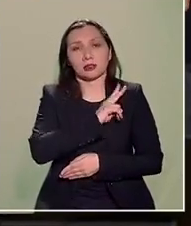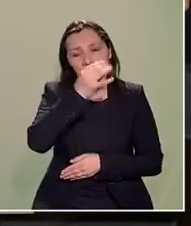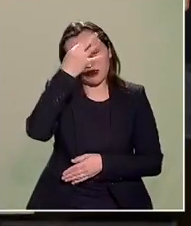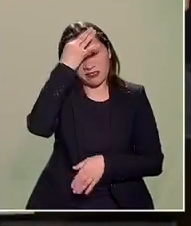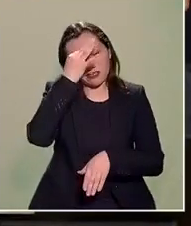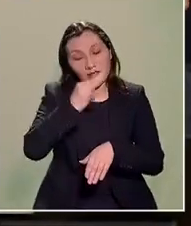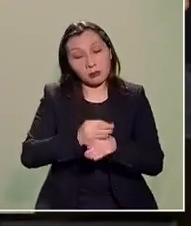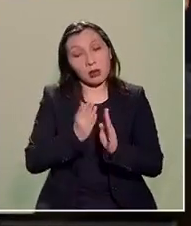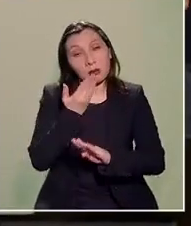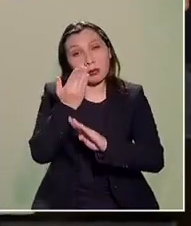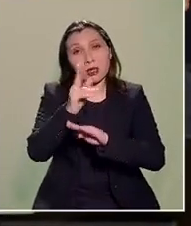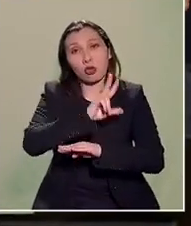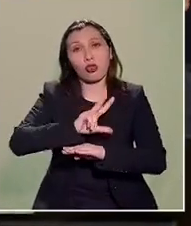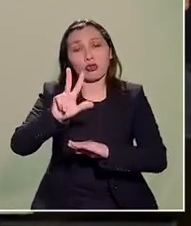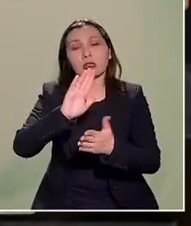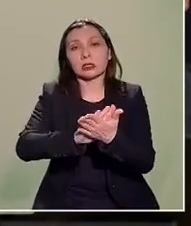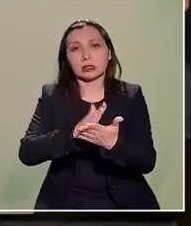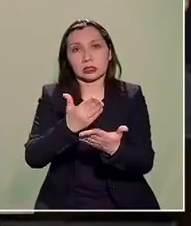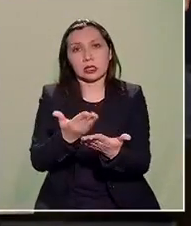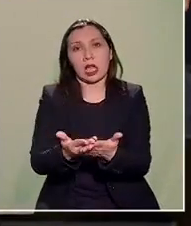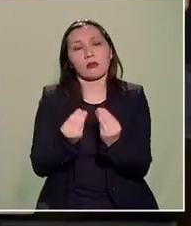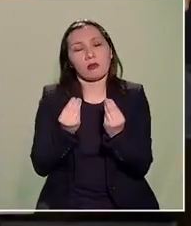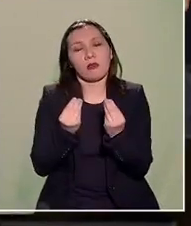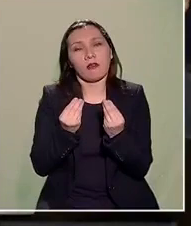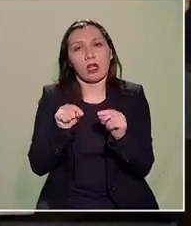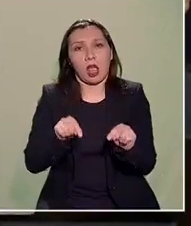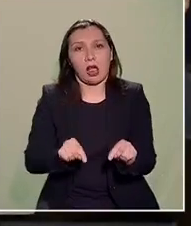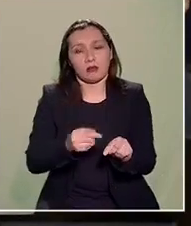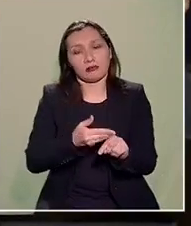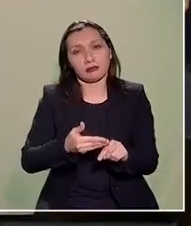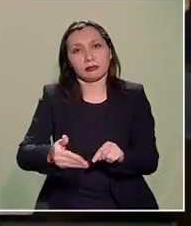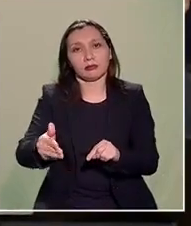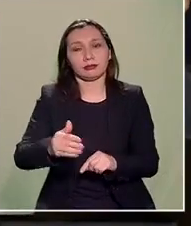rogamos que dios les sane en estos días